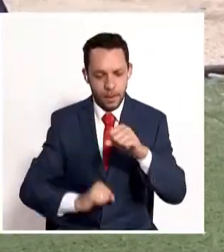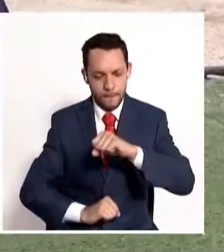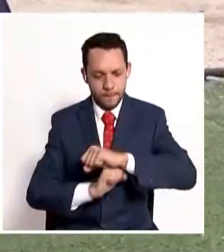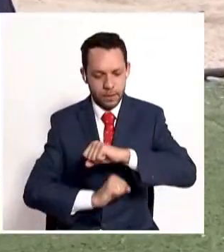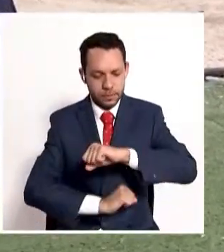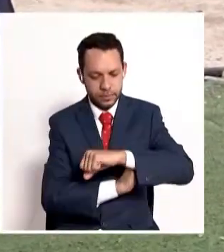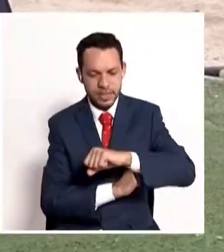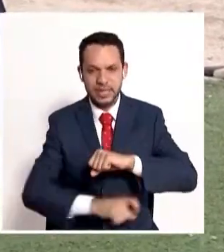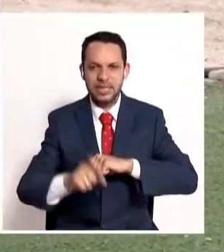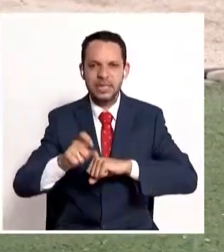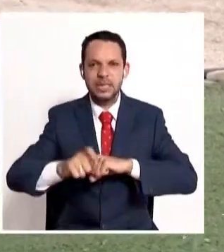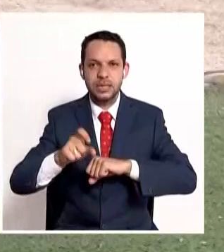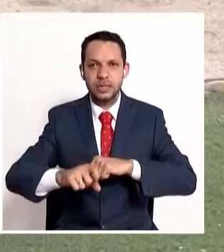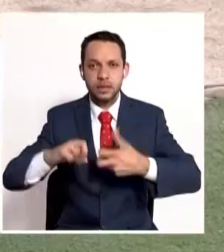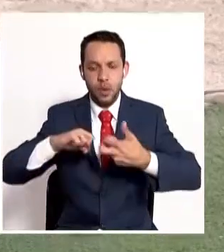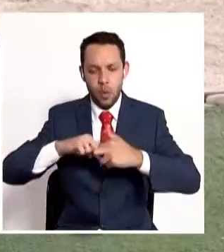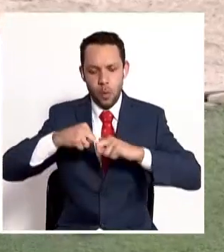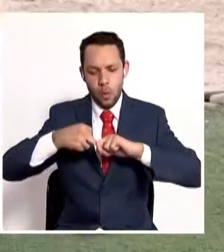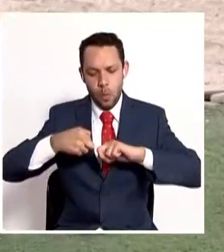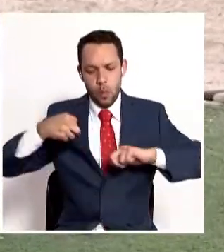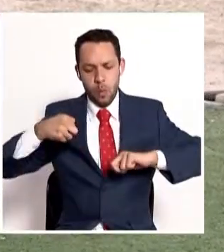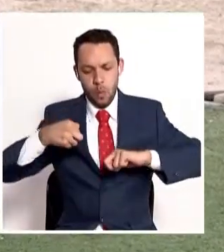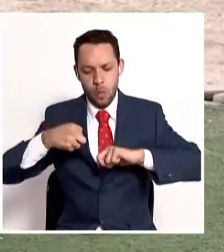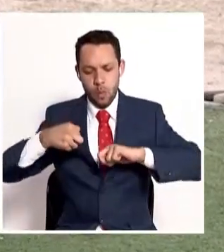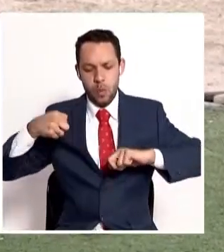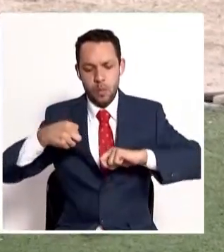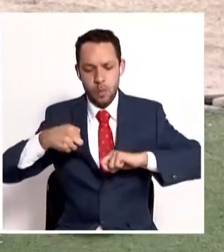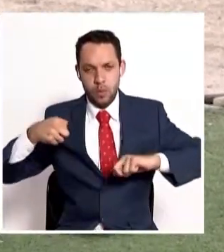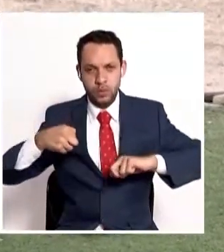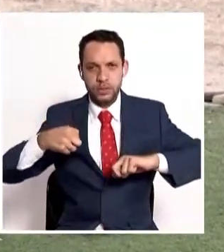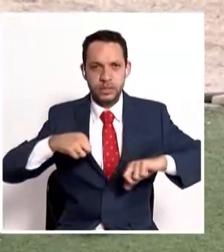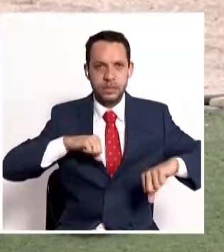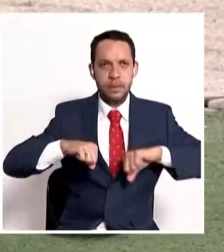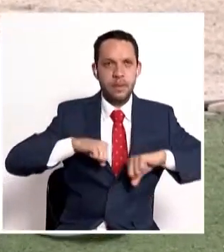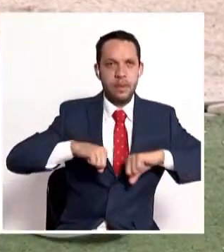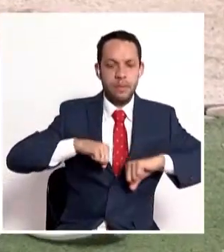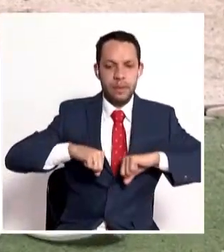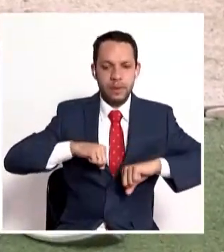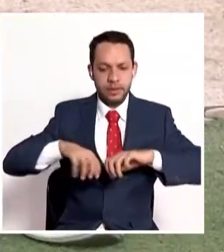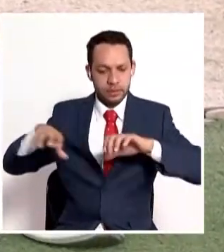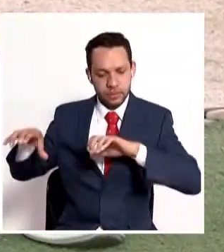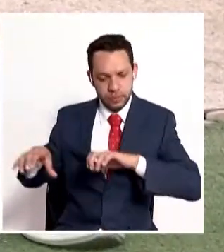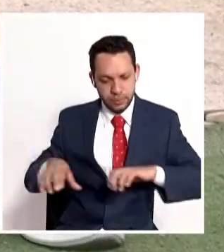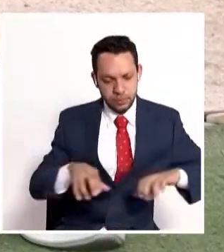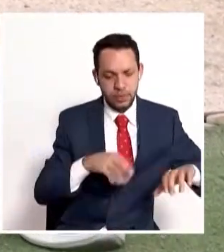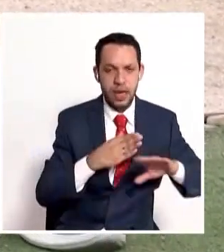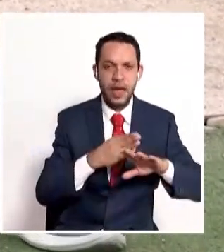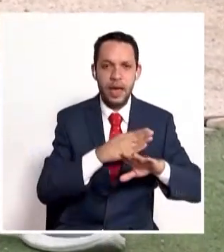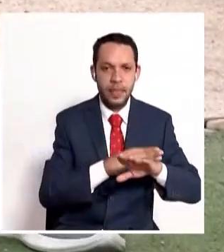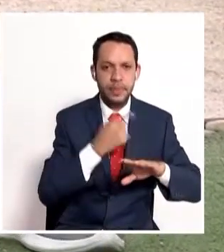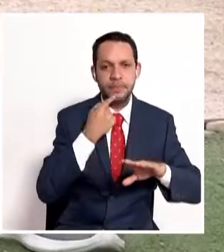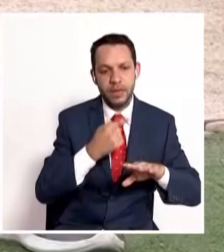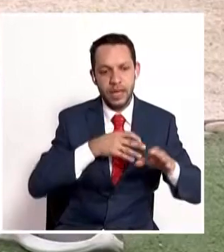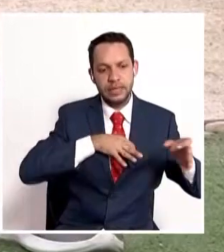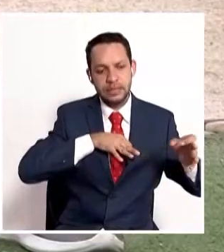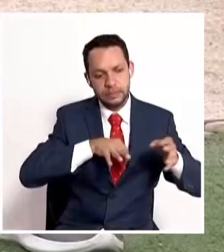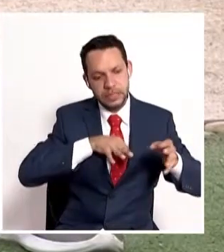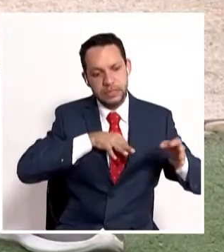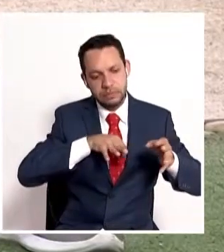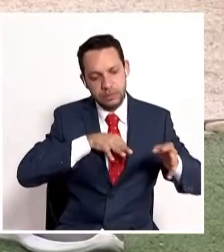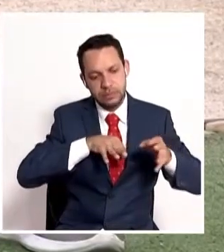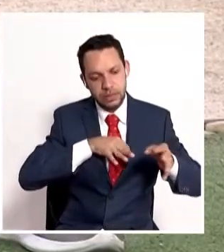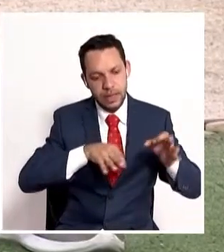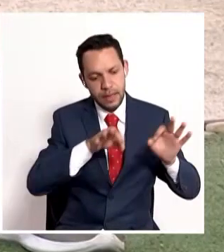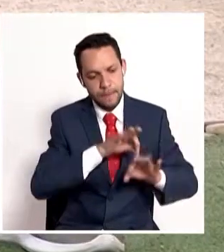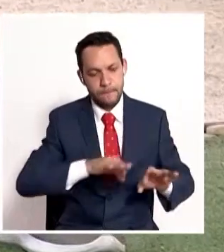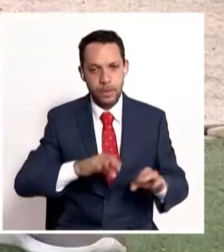importante estirar es este grupo muscular que se llaman aductores y como les explicábamos en ciertos ejercicios la importancia de